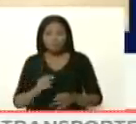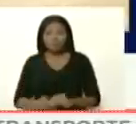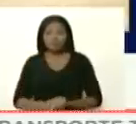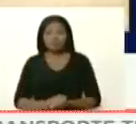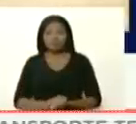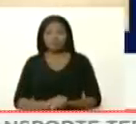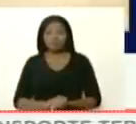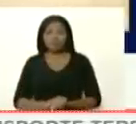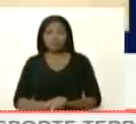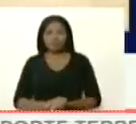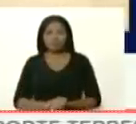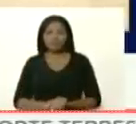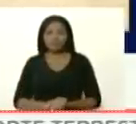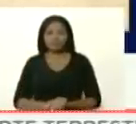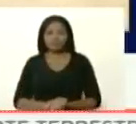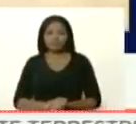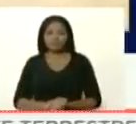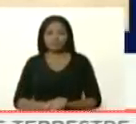Superficialization,